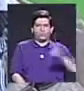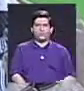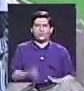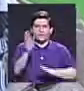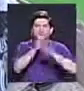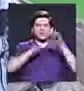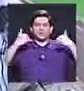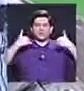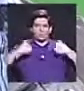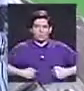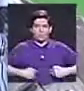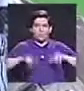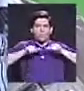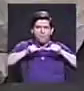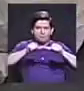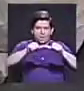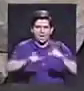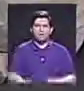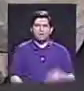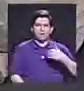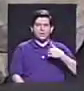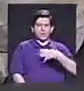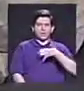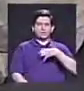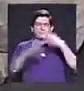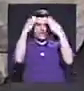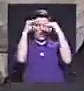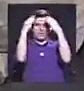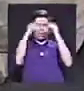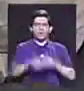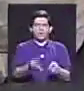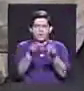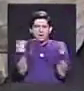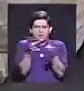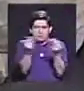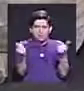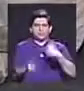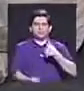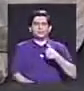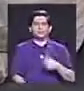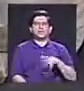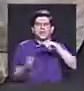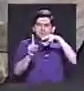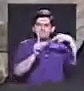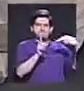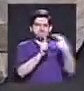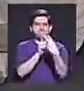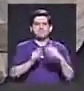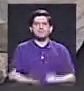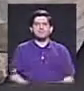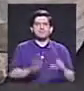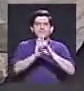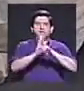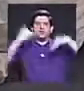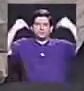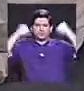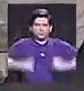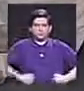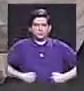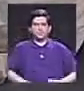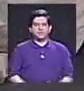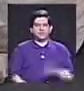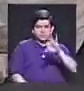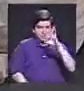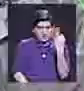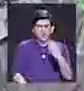humano sostenible, y tenemos nuestros propios datos que son generados con una perspectiva de enfoque de derechos humanos